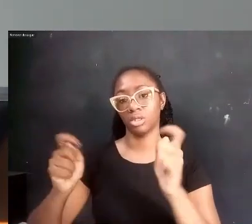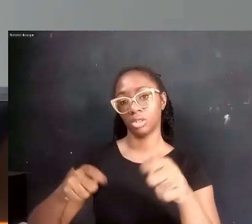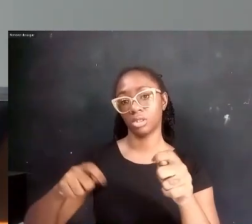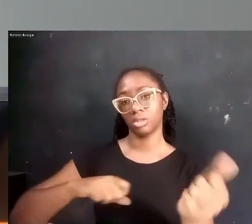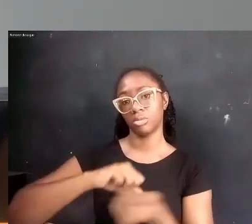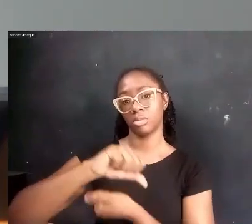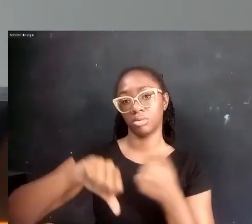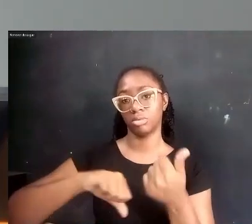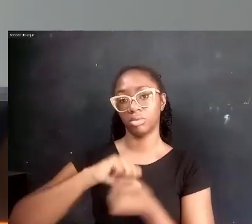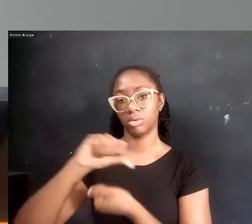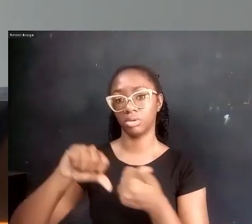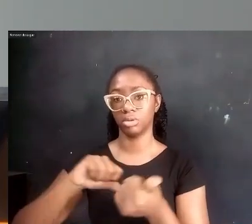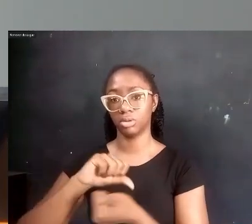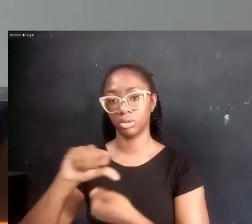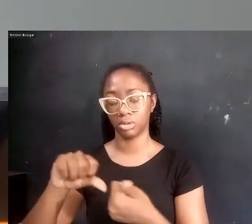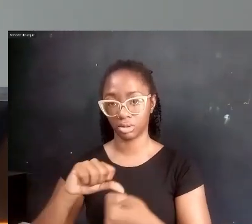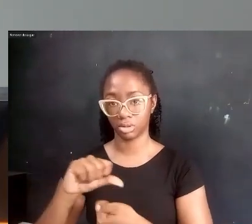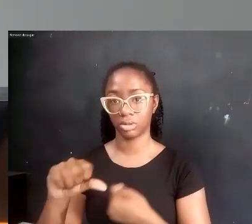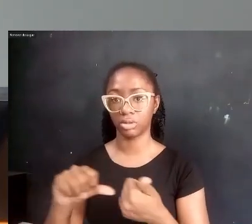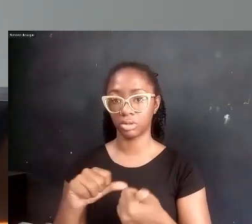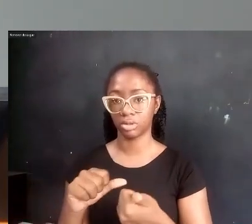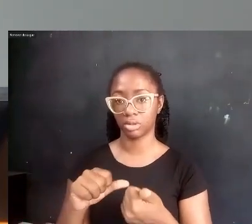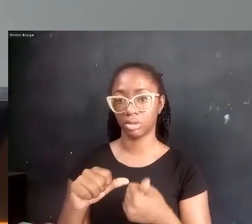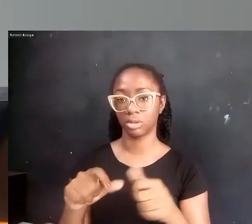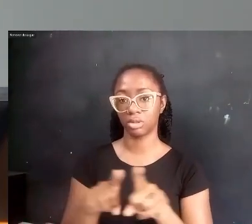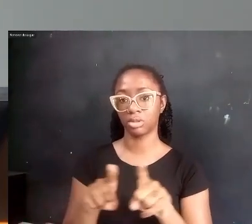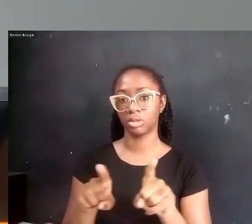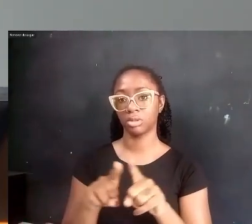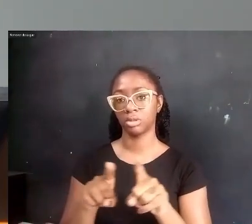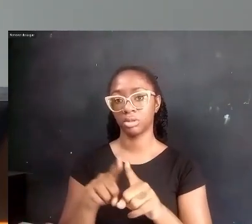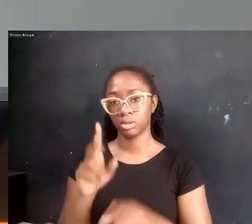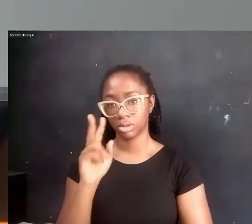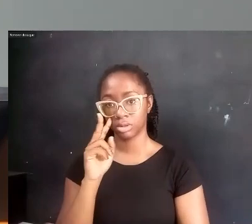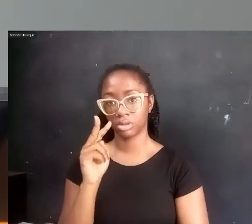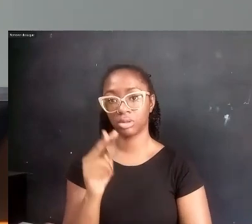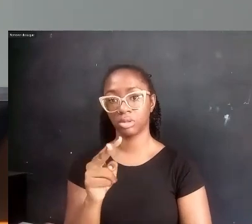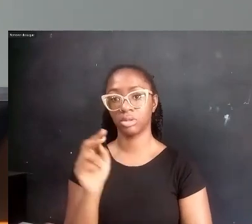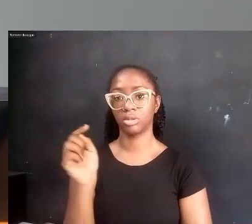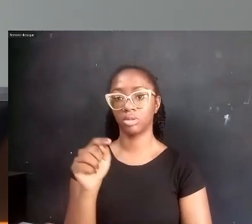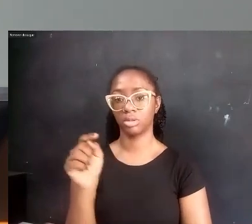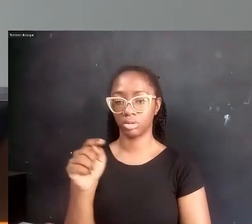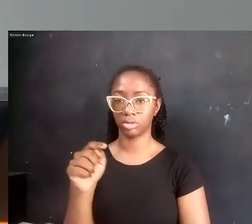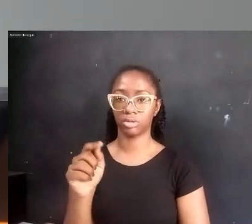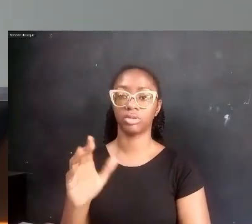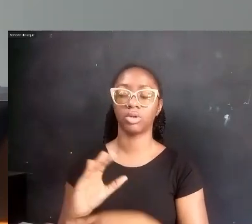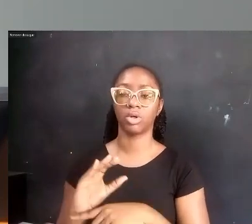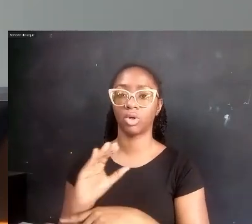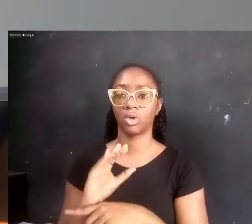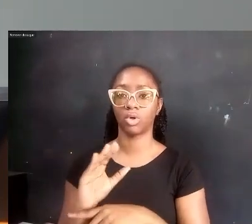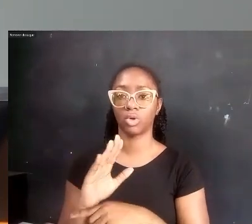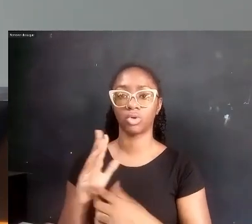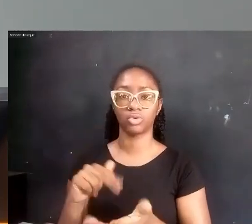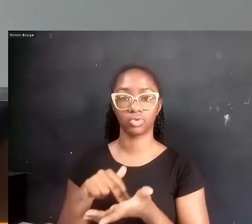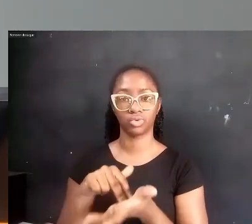Y es algo que es subyacente en la doctrina del constitucionalismo